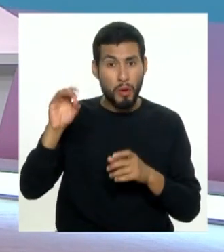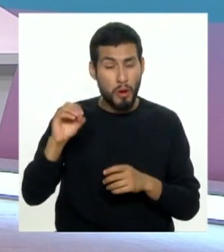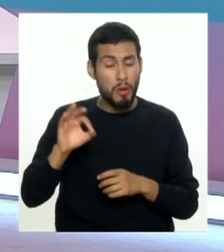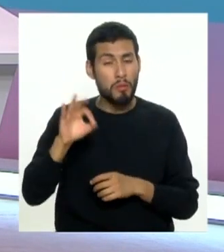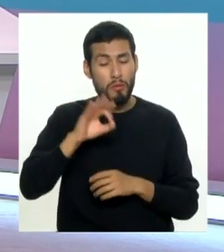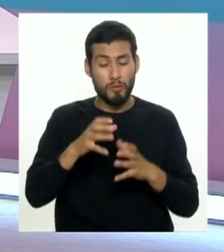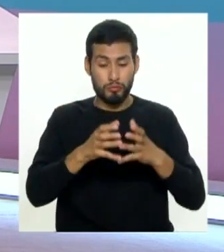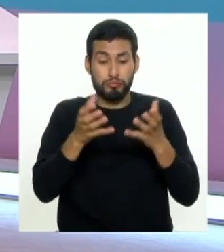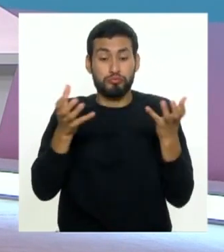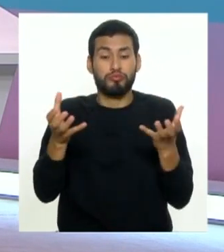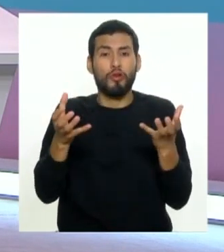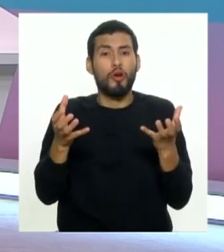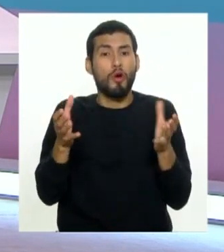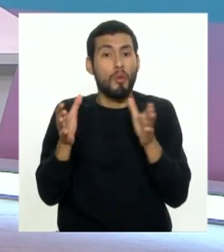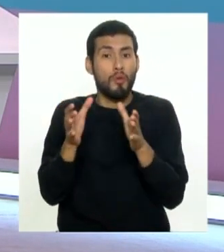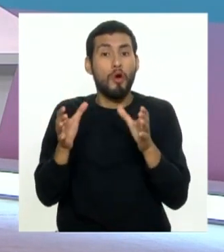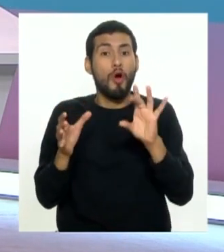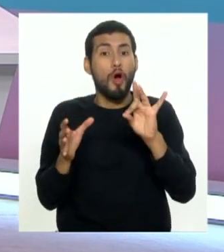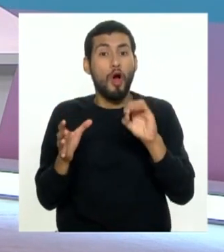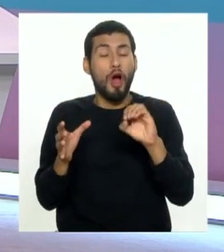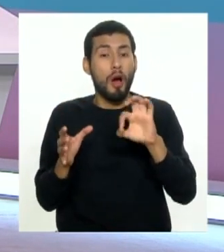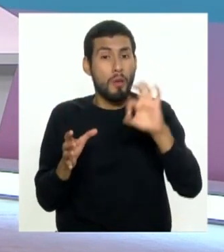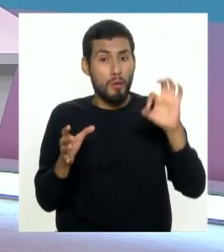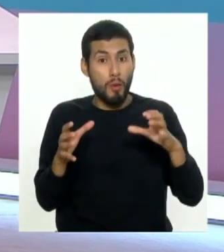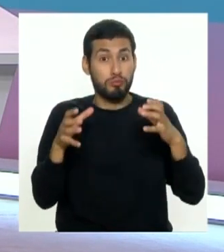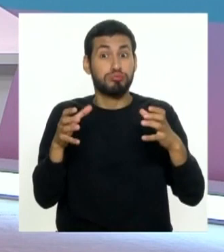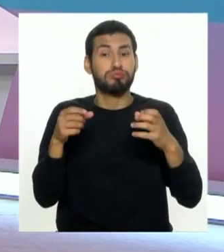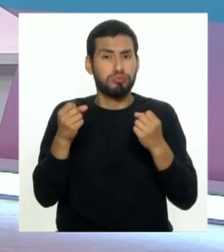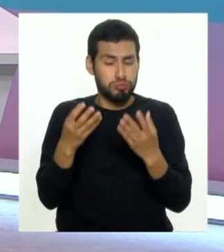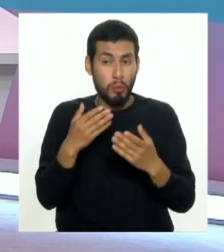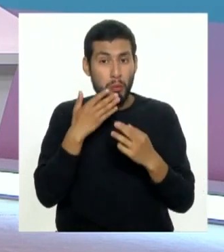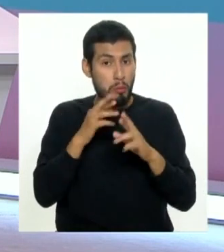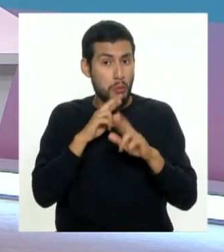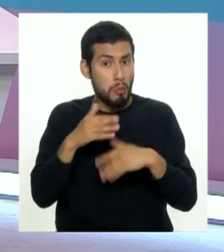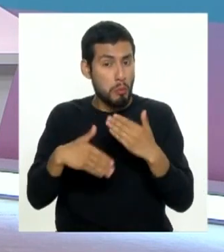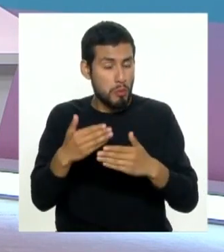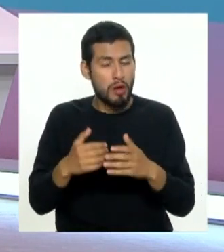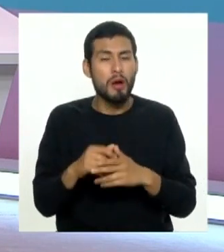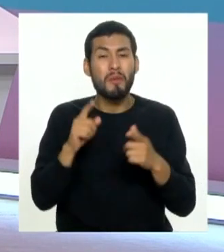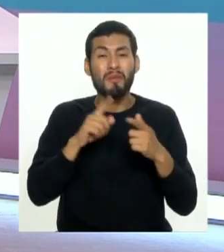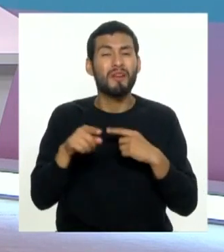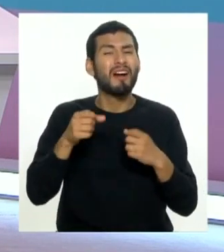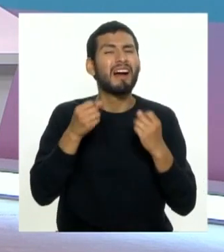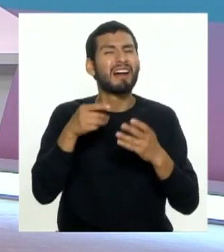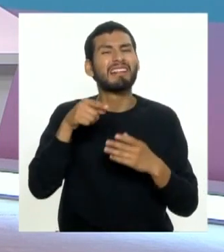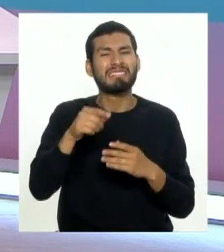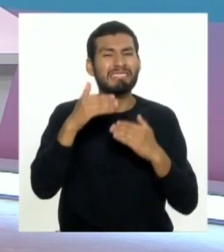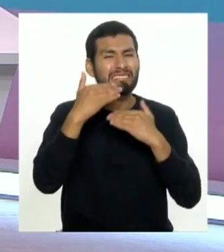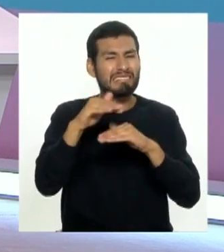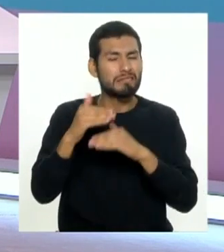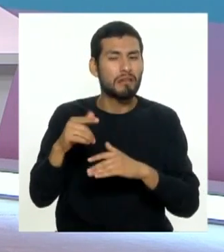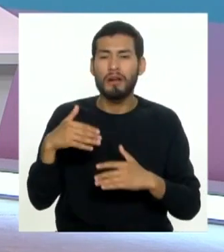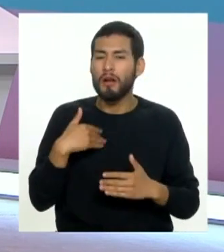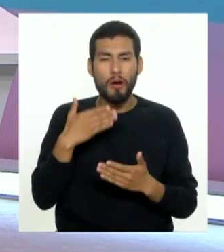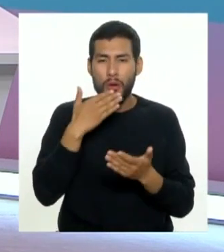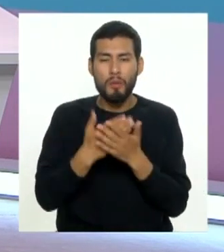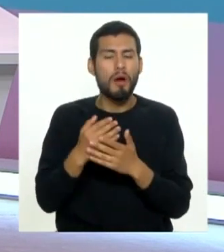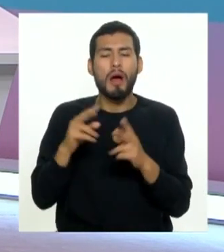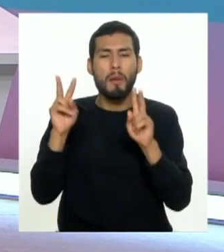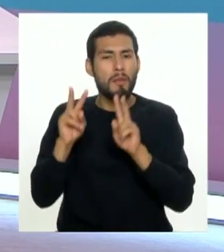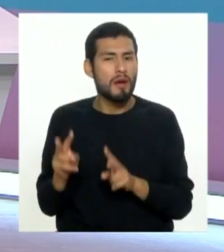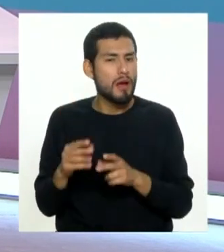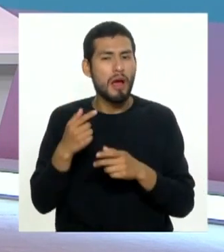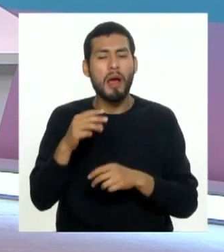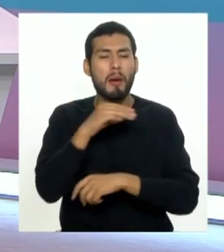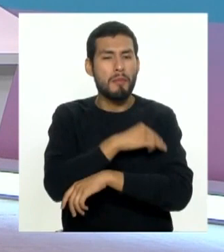bien al tratamiento. Sin embargo, al ser tan restrictiva, no te va a aportar suficientes vitaminas, minerales, se tiene que